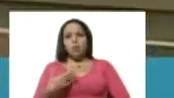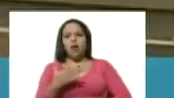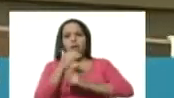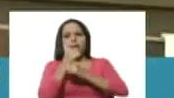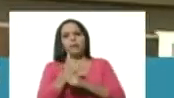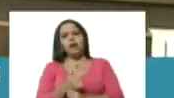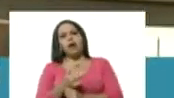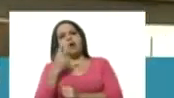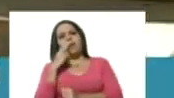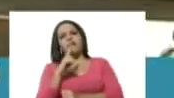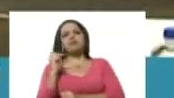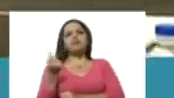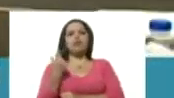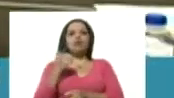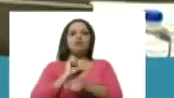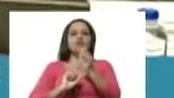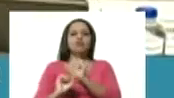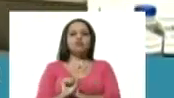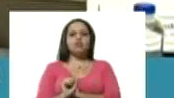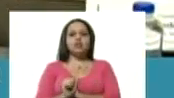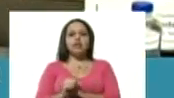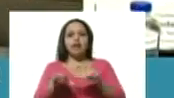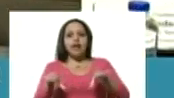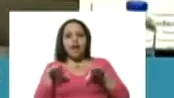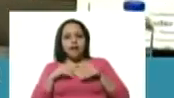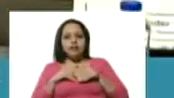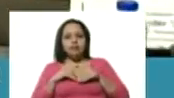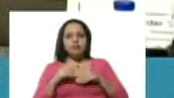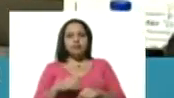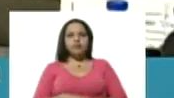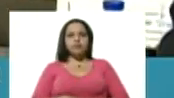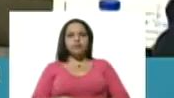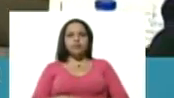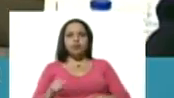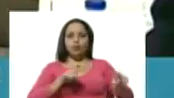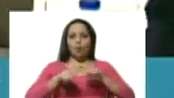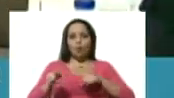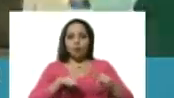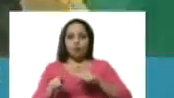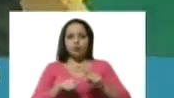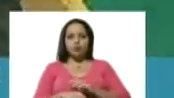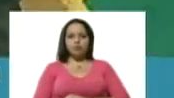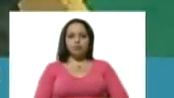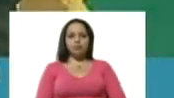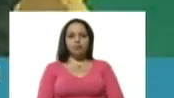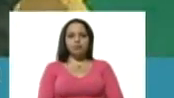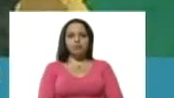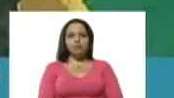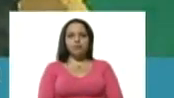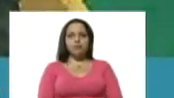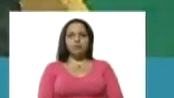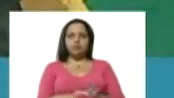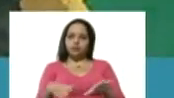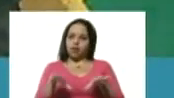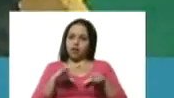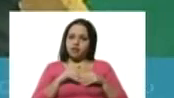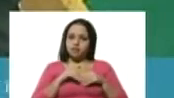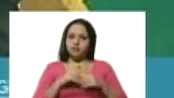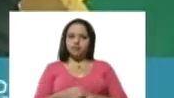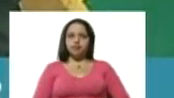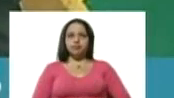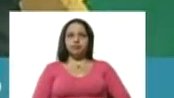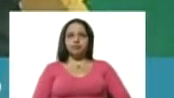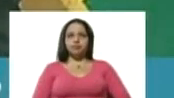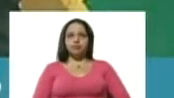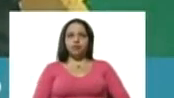situación defensiva, sino que asume una posición de coordinación en ofensiva. Asume una posición